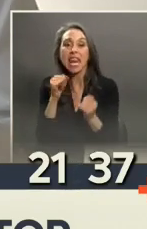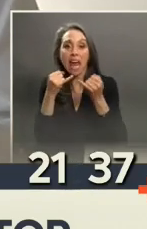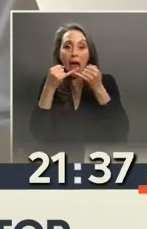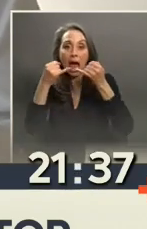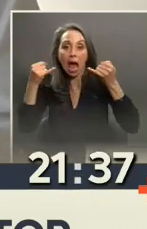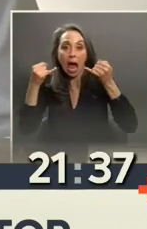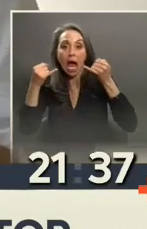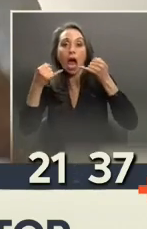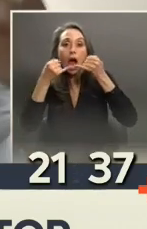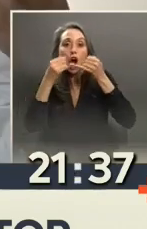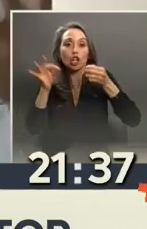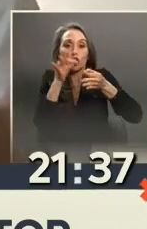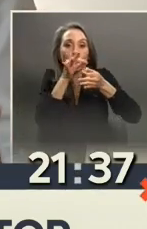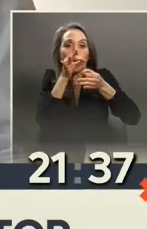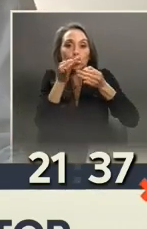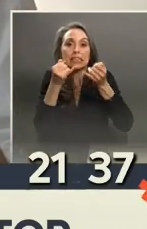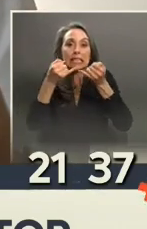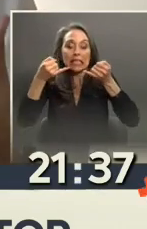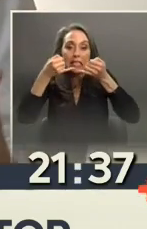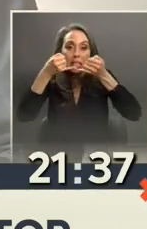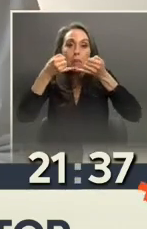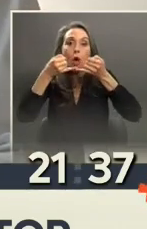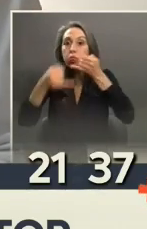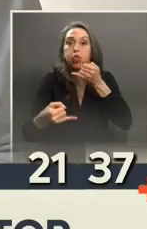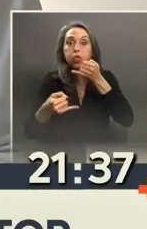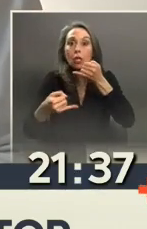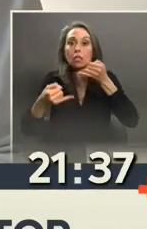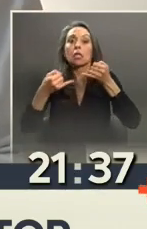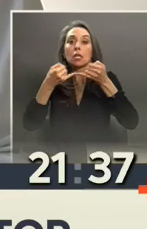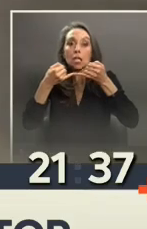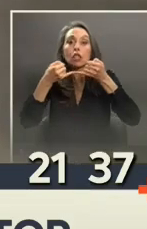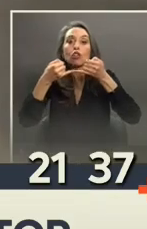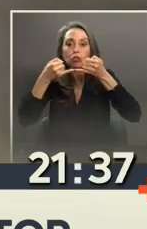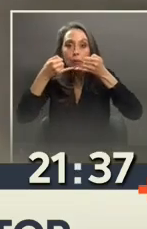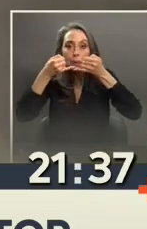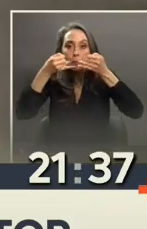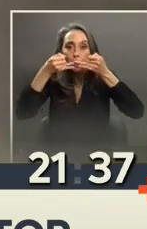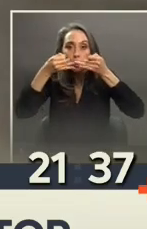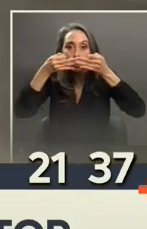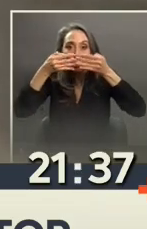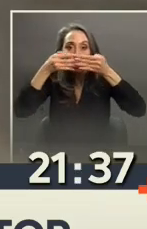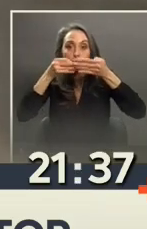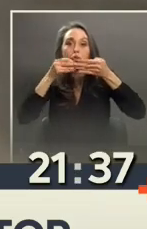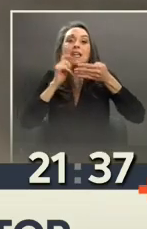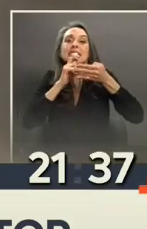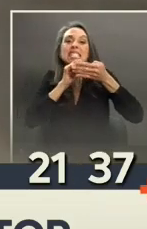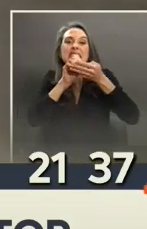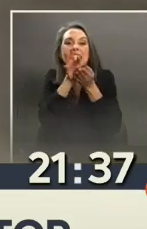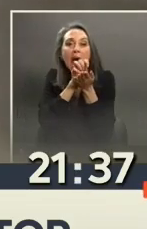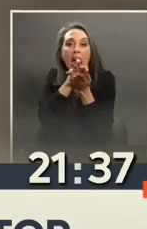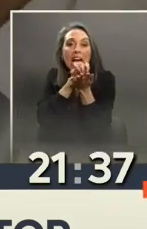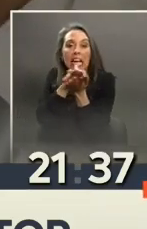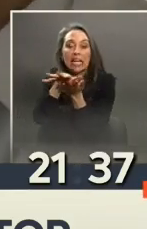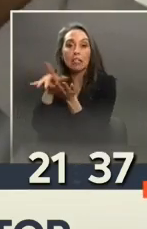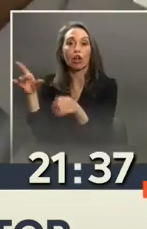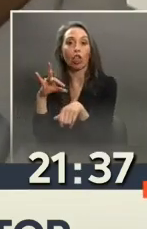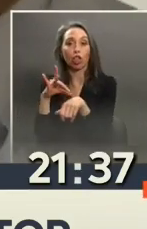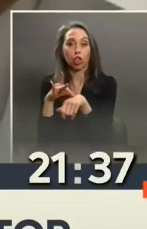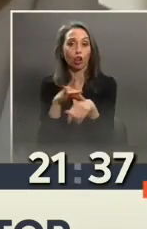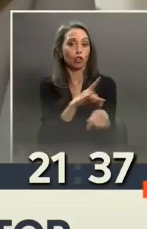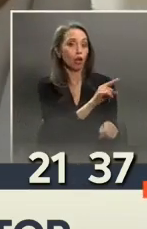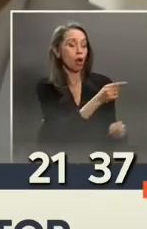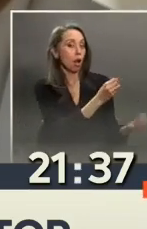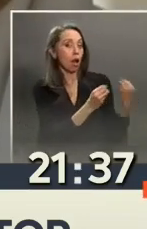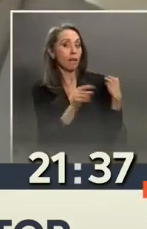arterias y las venas cosas que vuelva a circular sangre por esos tejidos cuando el doctor rodríguez recibió el caso de